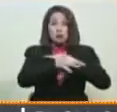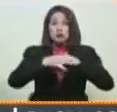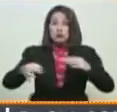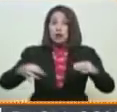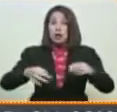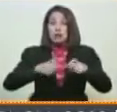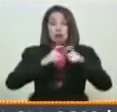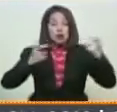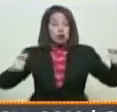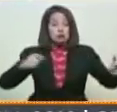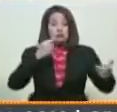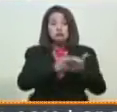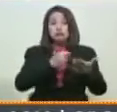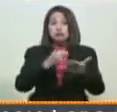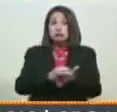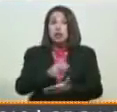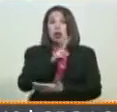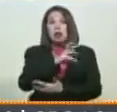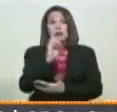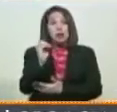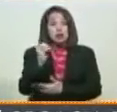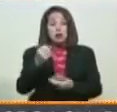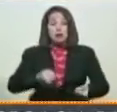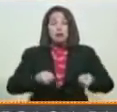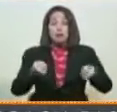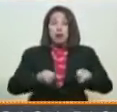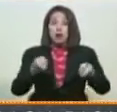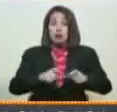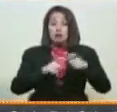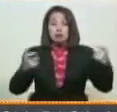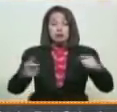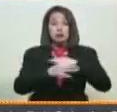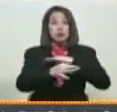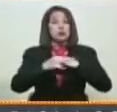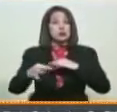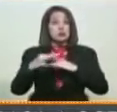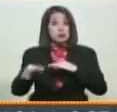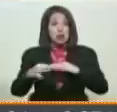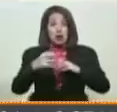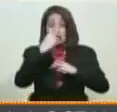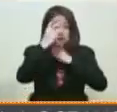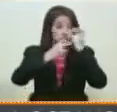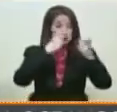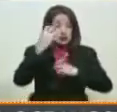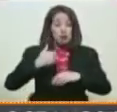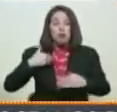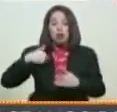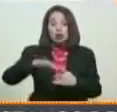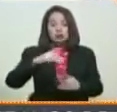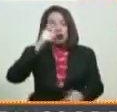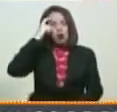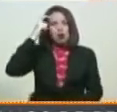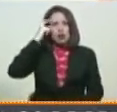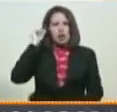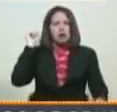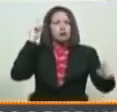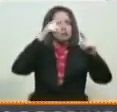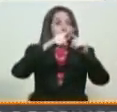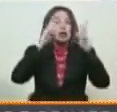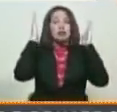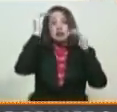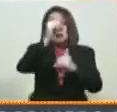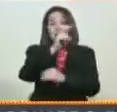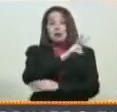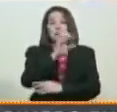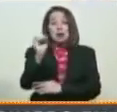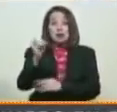la cifra que manejan son más de 20 mercados mayoristas y municipales que estarán visitando en los próximos días, pero la meta es atender más de